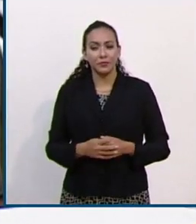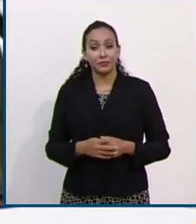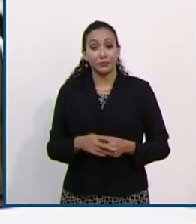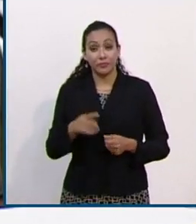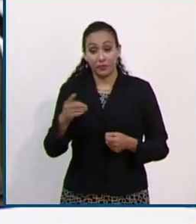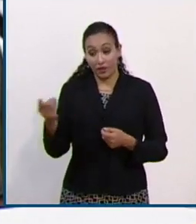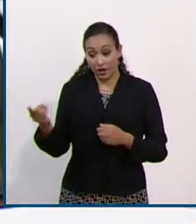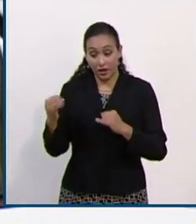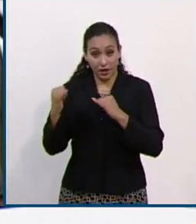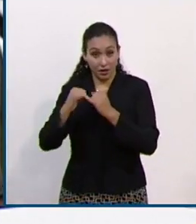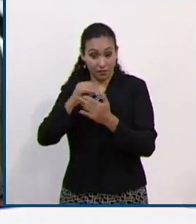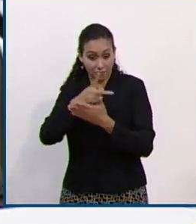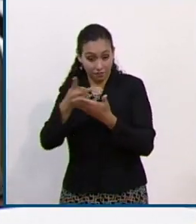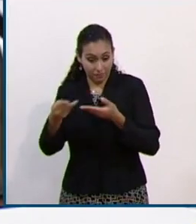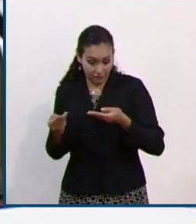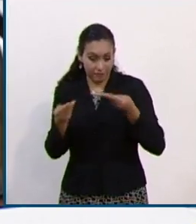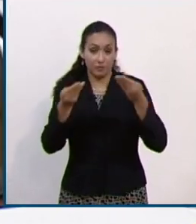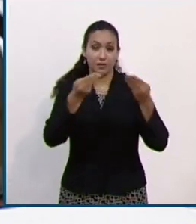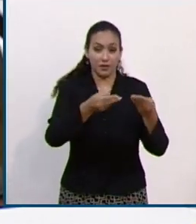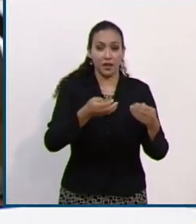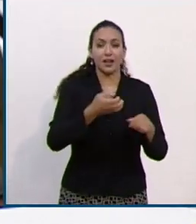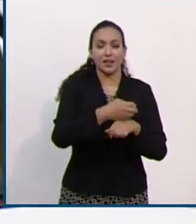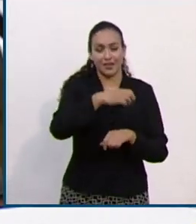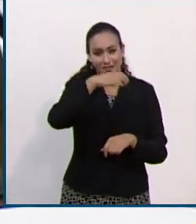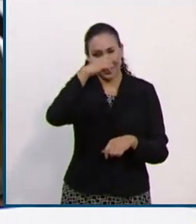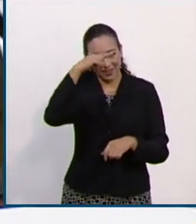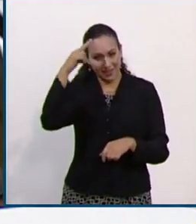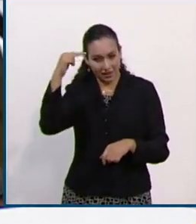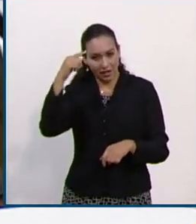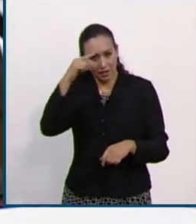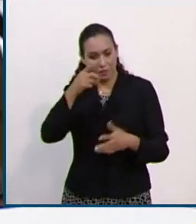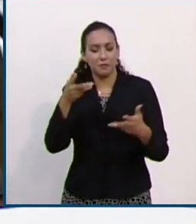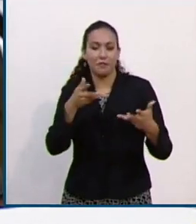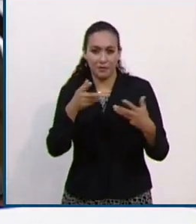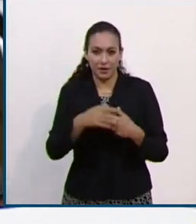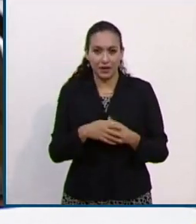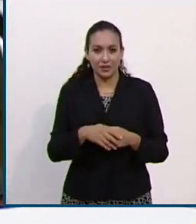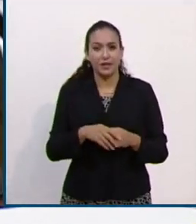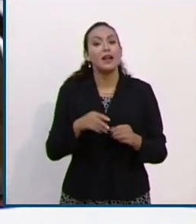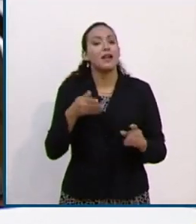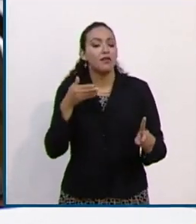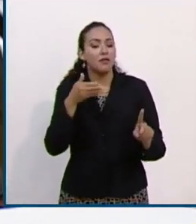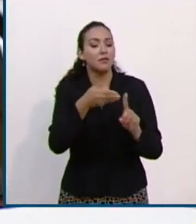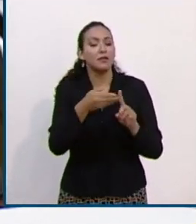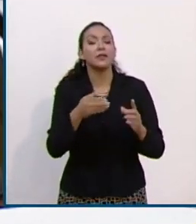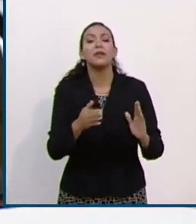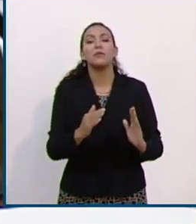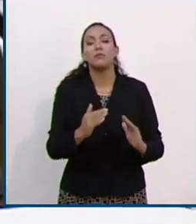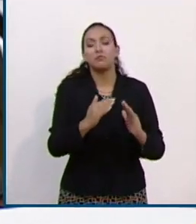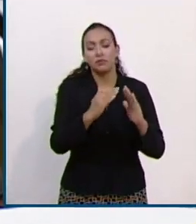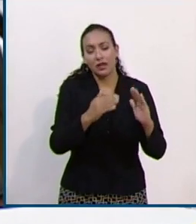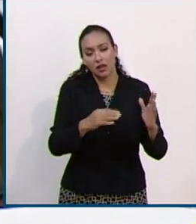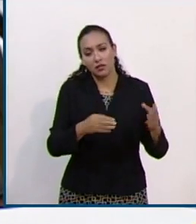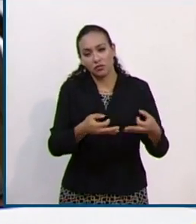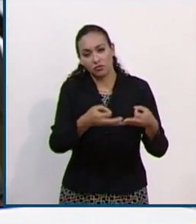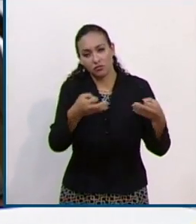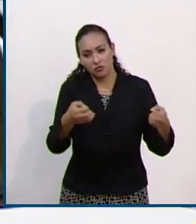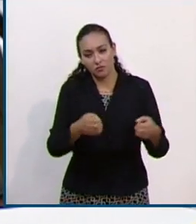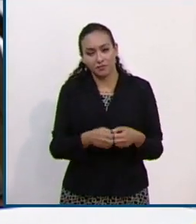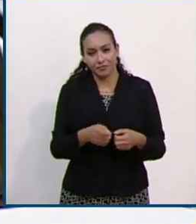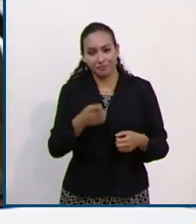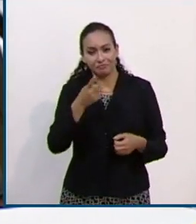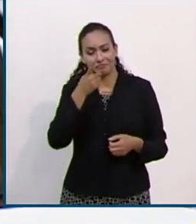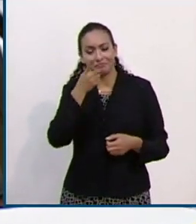el Instituto de Planeación del Estado de Nayarit para llevar a cabo actos relacionados con fraccionamientos resulta infractora de